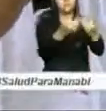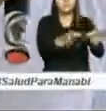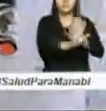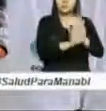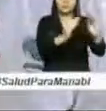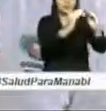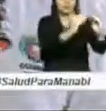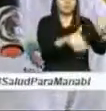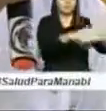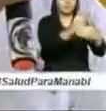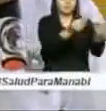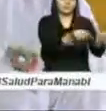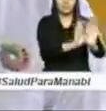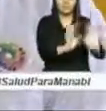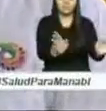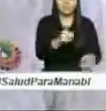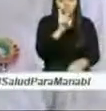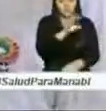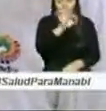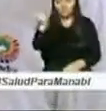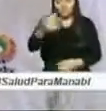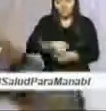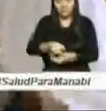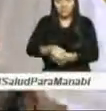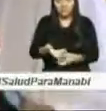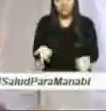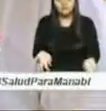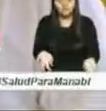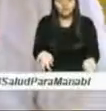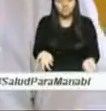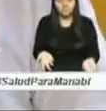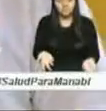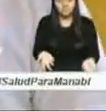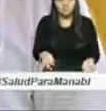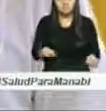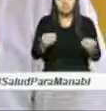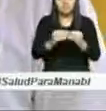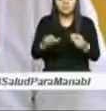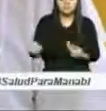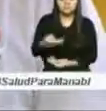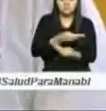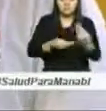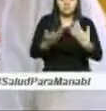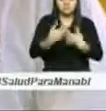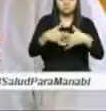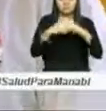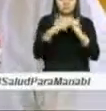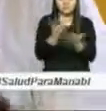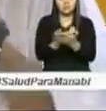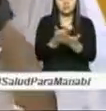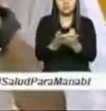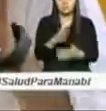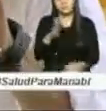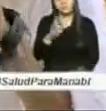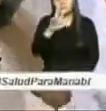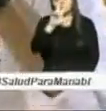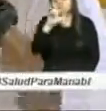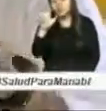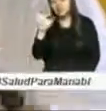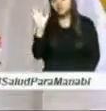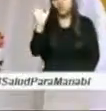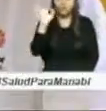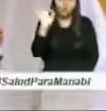el terremoto. Se trata de que consiga trabajo, de que se reactive la economía. En eso hemos gastado cerca de 300, o